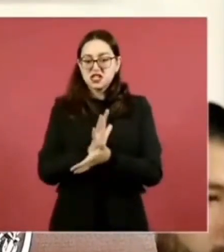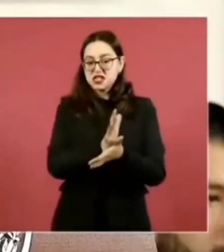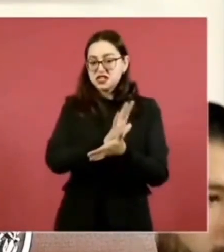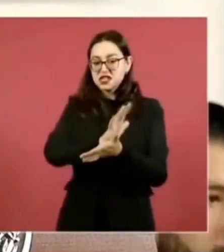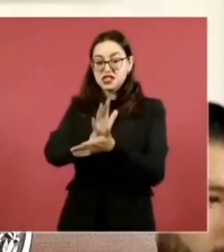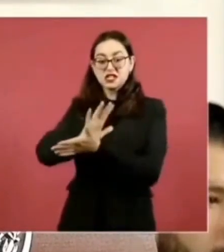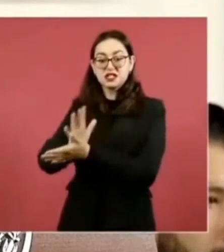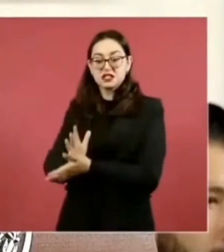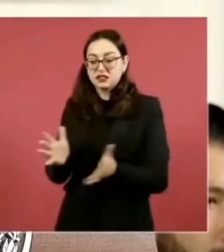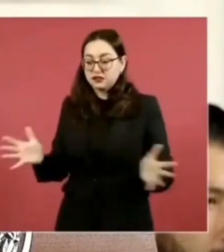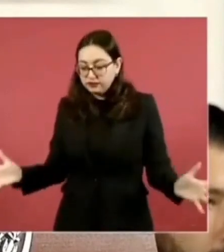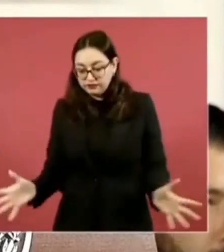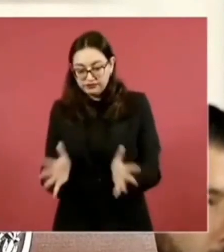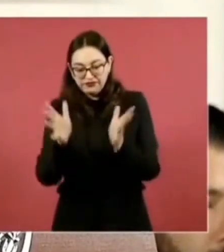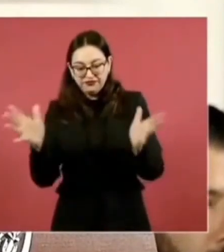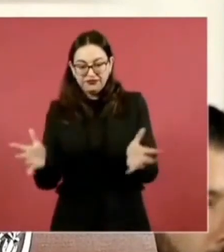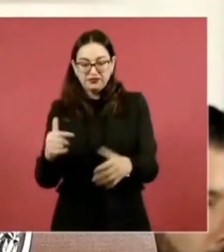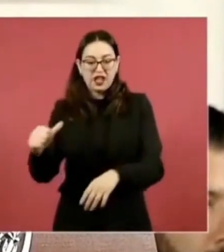al individualismo,